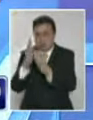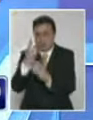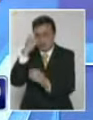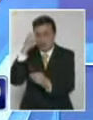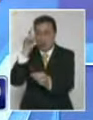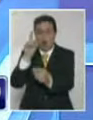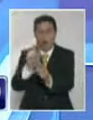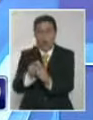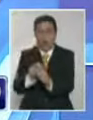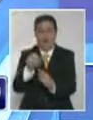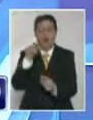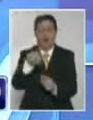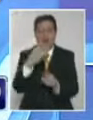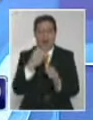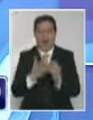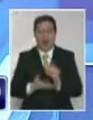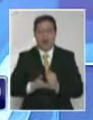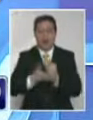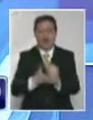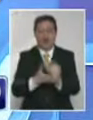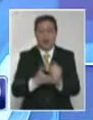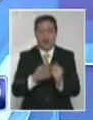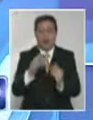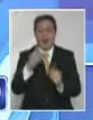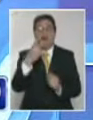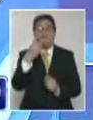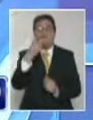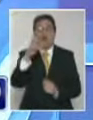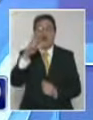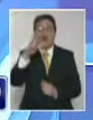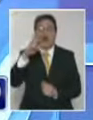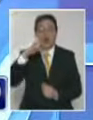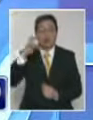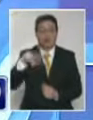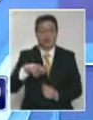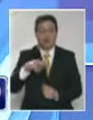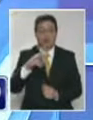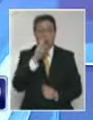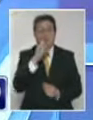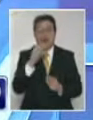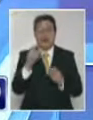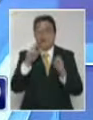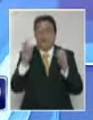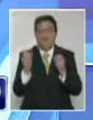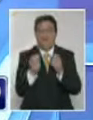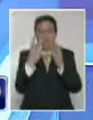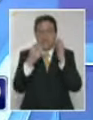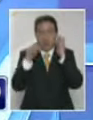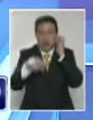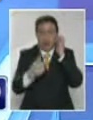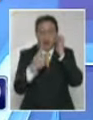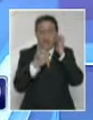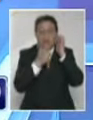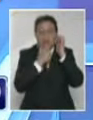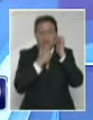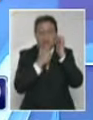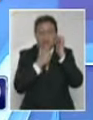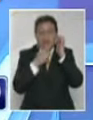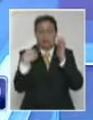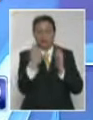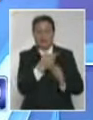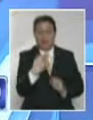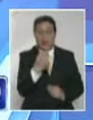con un oficio más que una profesión, con una vocación, con una forma de vivir. Yo creo que el periodismo, como nosotros lo